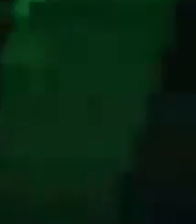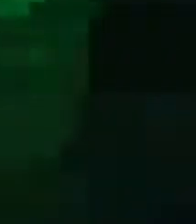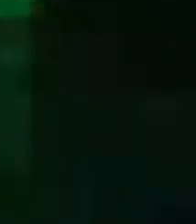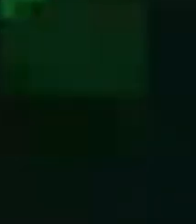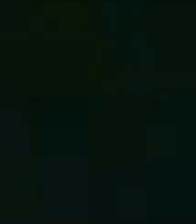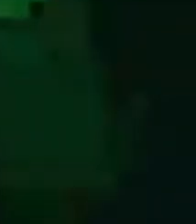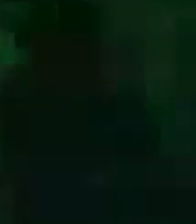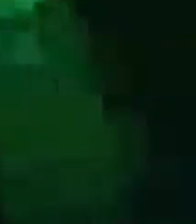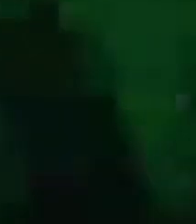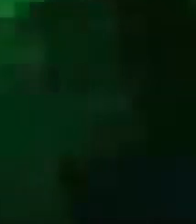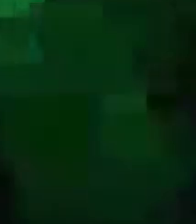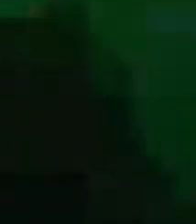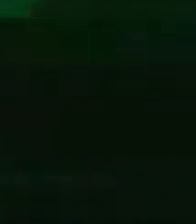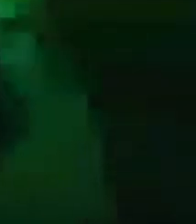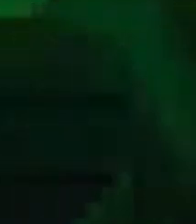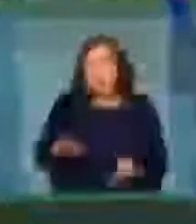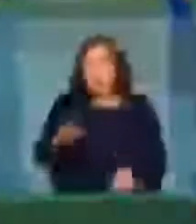de este encuentro.